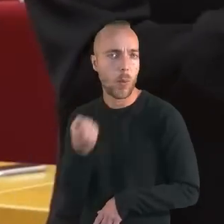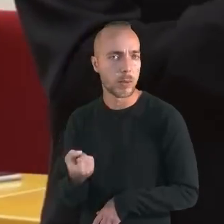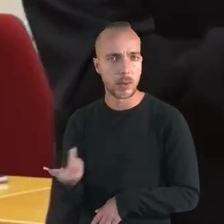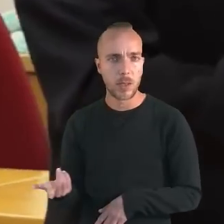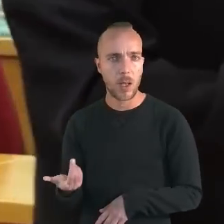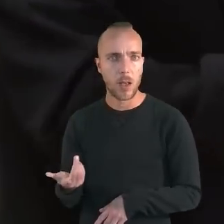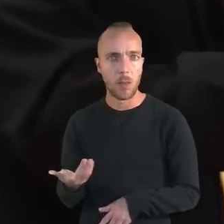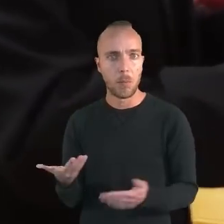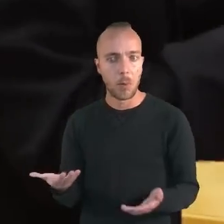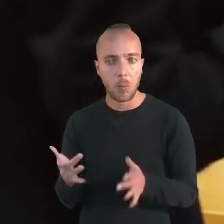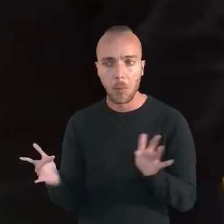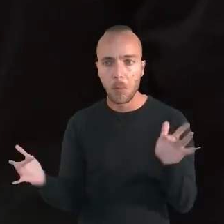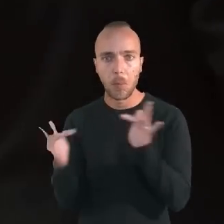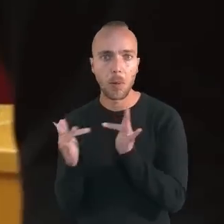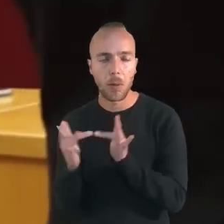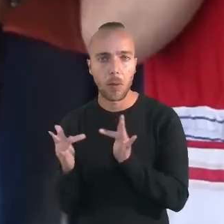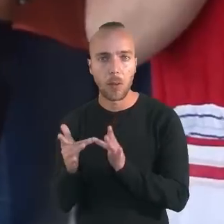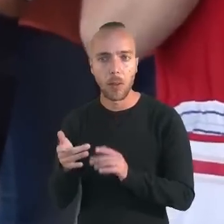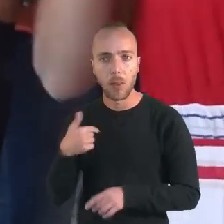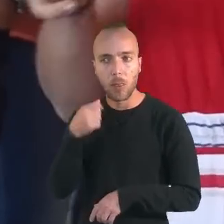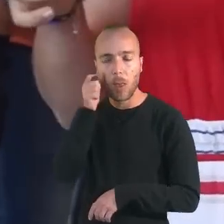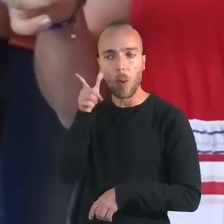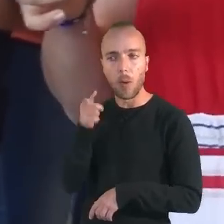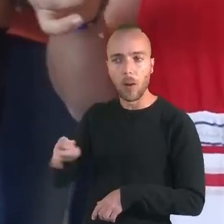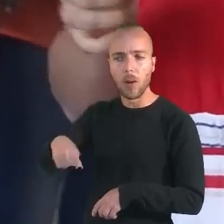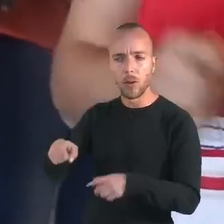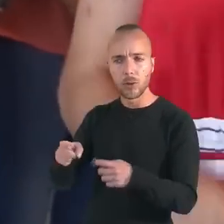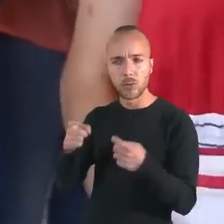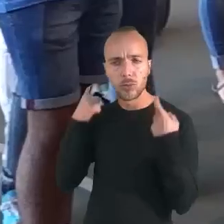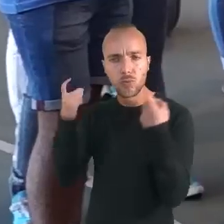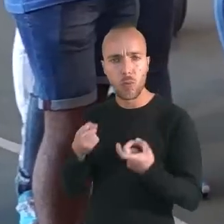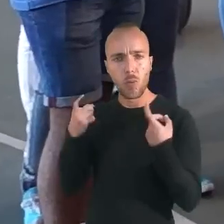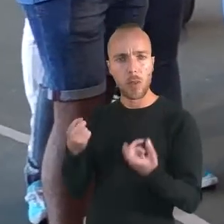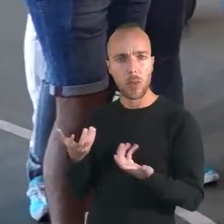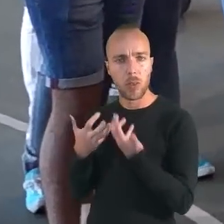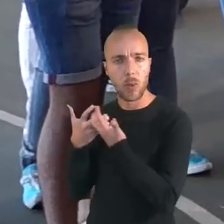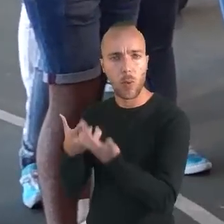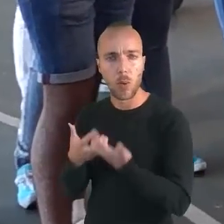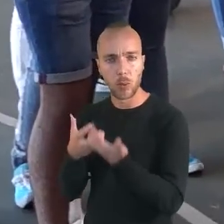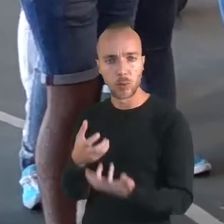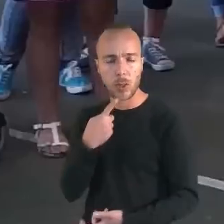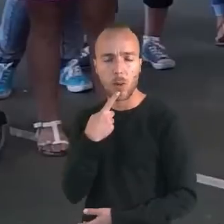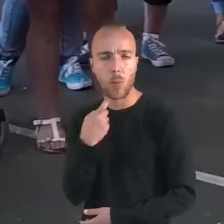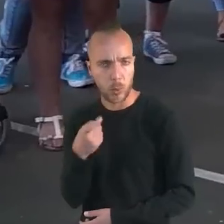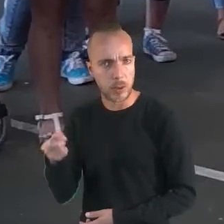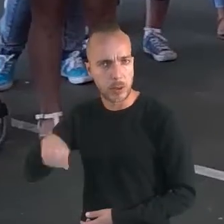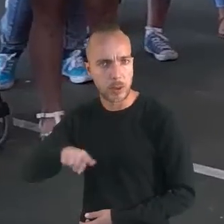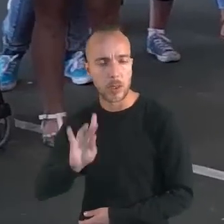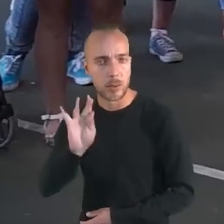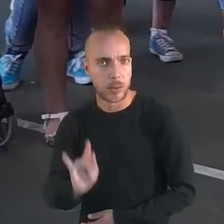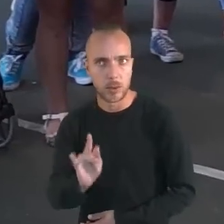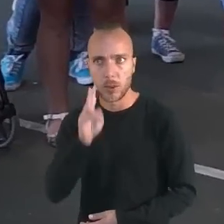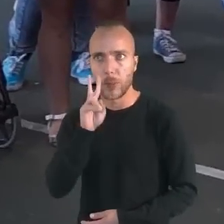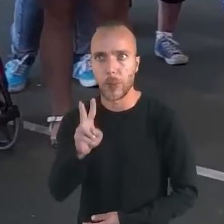debe de costar, pero estando con tanta gente que tiene algún problema, pues luego te das cuenta de que es gente que